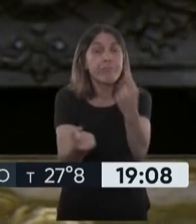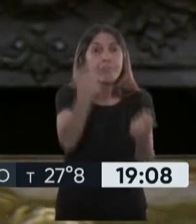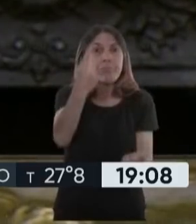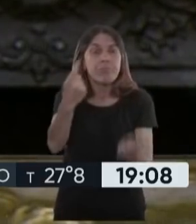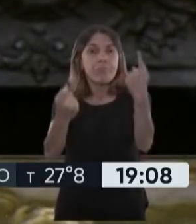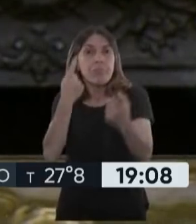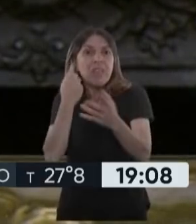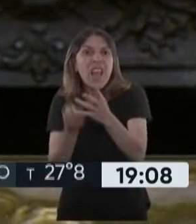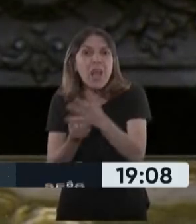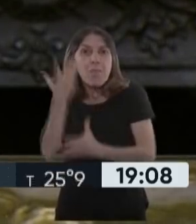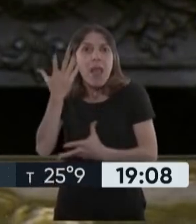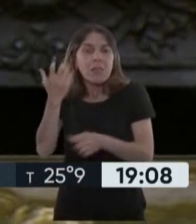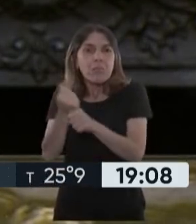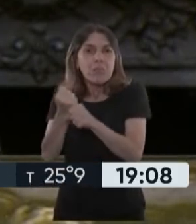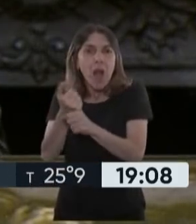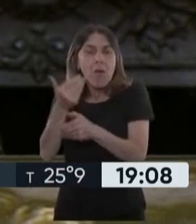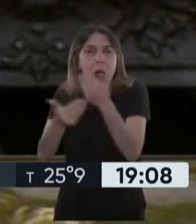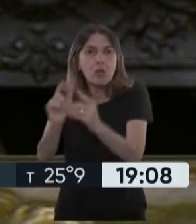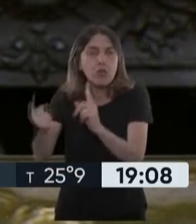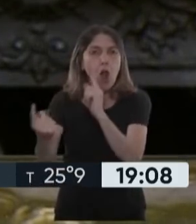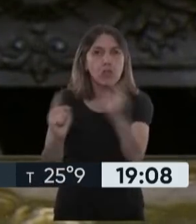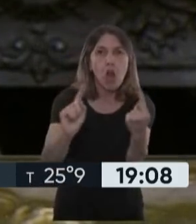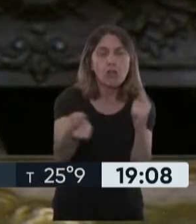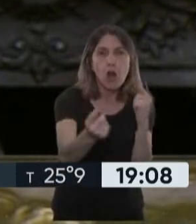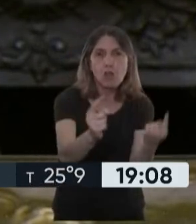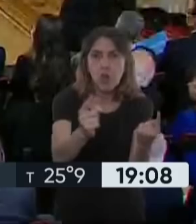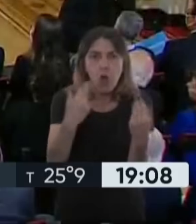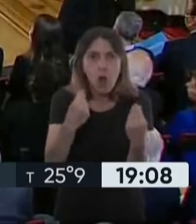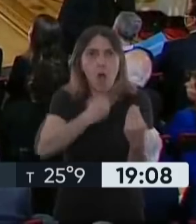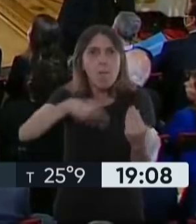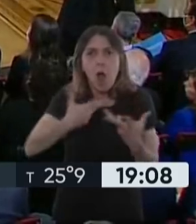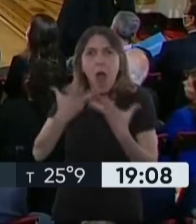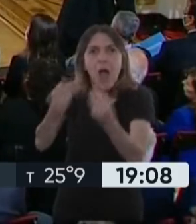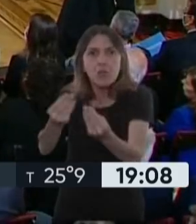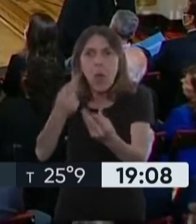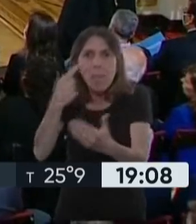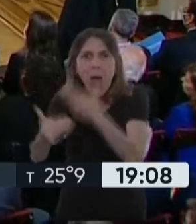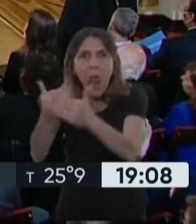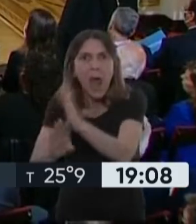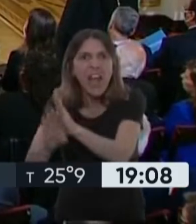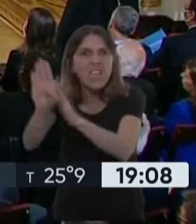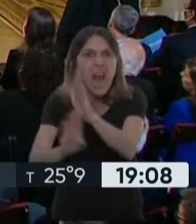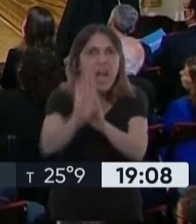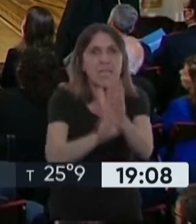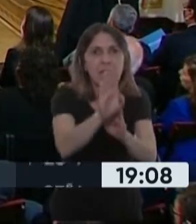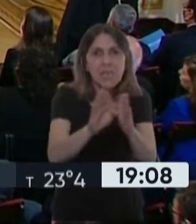contiene un número muy importante de gente, y ver cómo los ayudamos a desarrollar trabajo, a promover